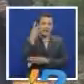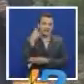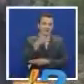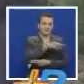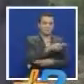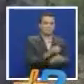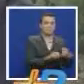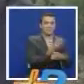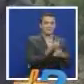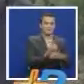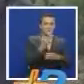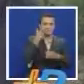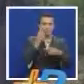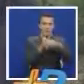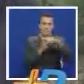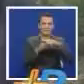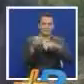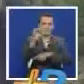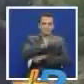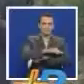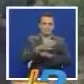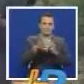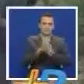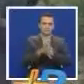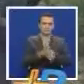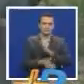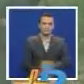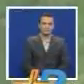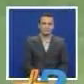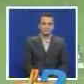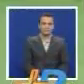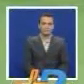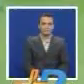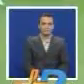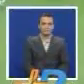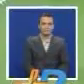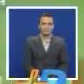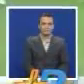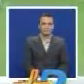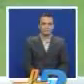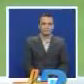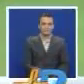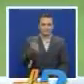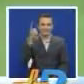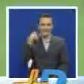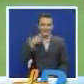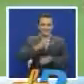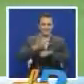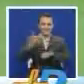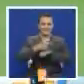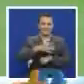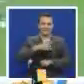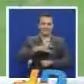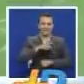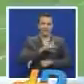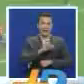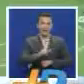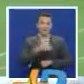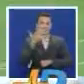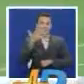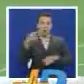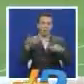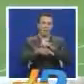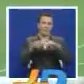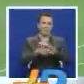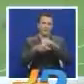Deportivo Pasto. Aquí en Más Pacífico vamos a la crónica. 5 goles se marcaron anoche en el Pascual Guerrero. Mina fue el encargado de